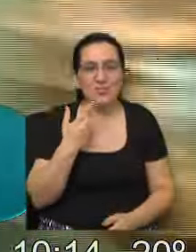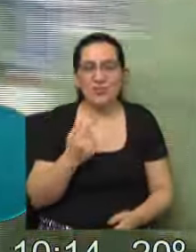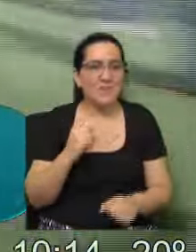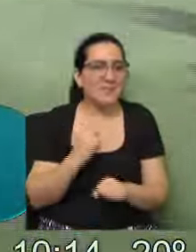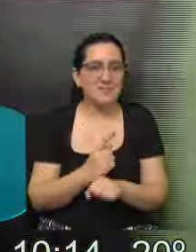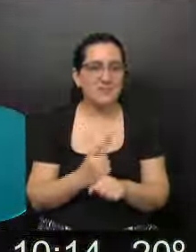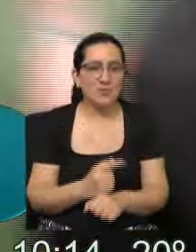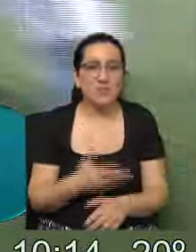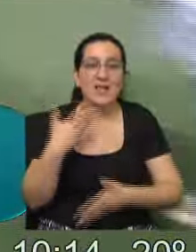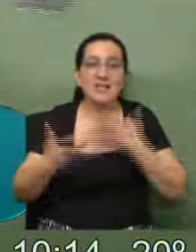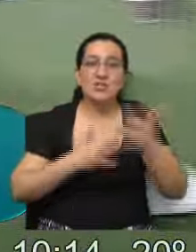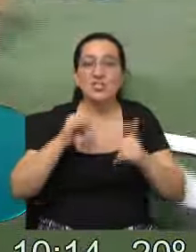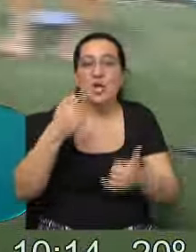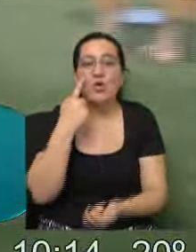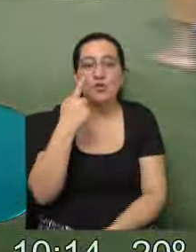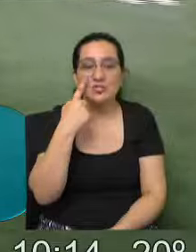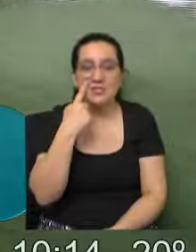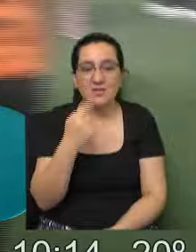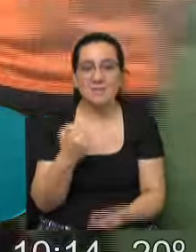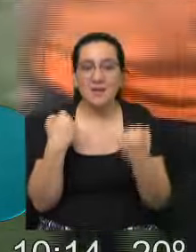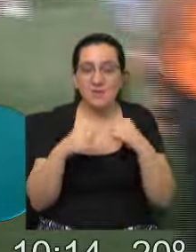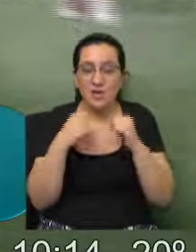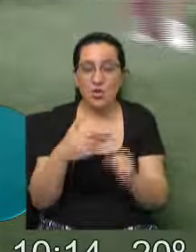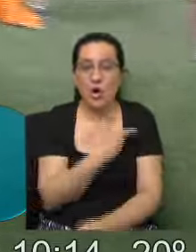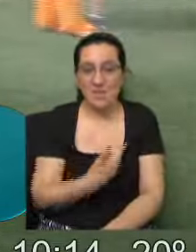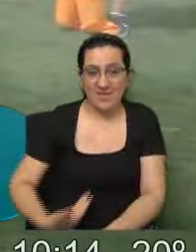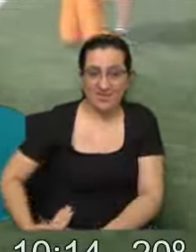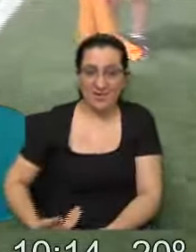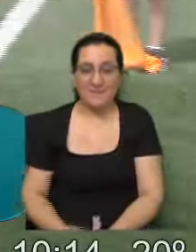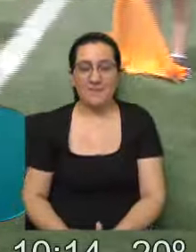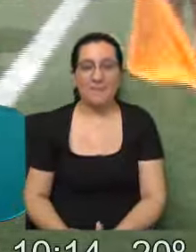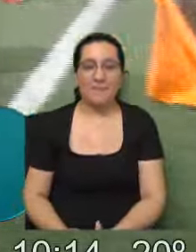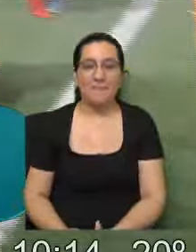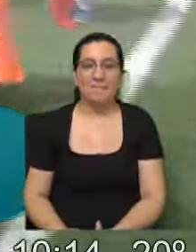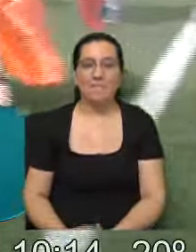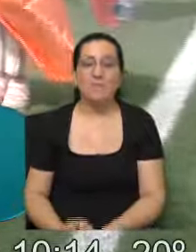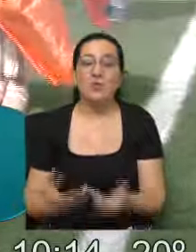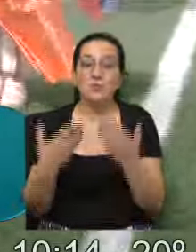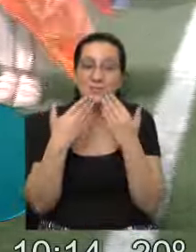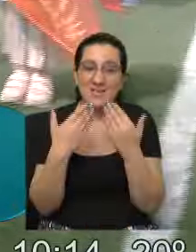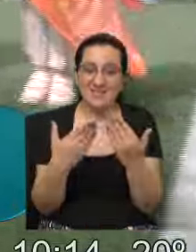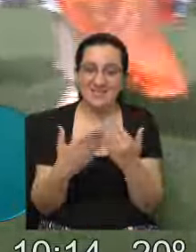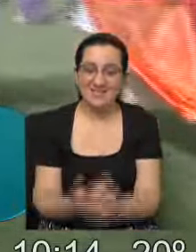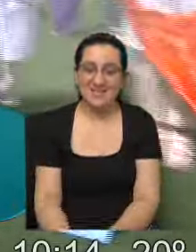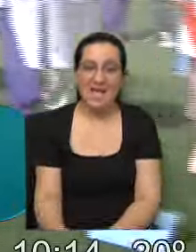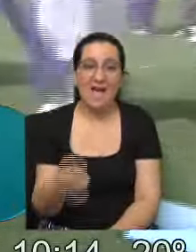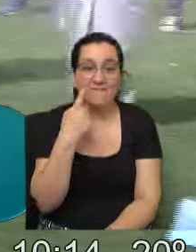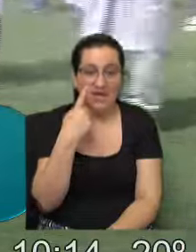acorio era una canción que ya habían conocido habían estado practicando con la maestra Así que espectacular Bueno vamos arriba Muchas gracias